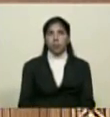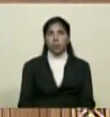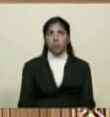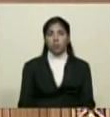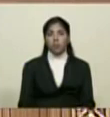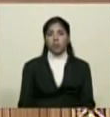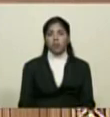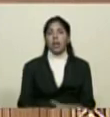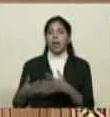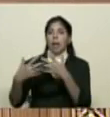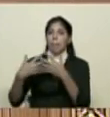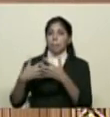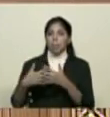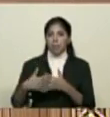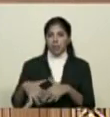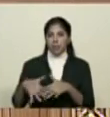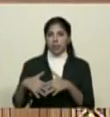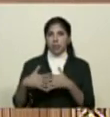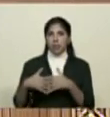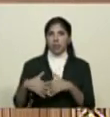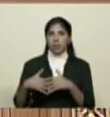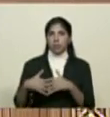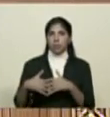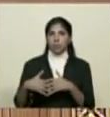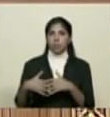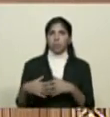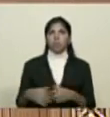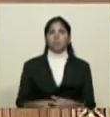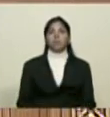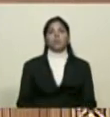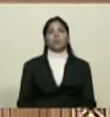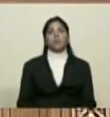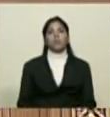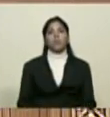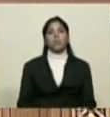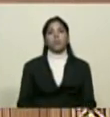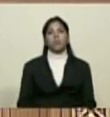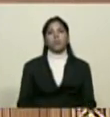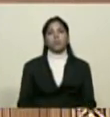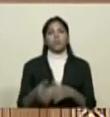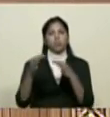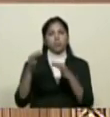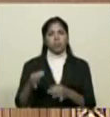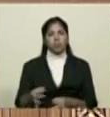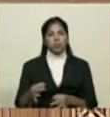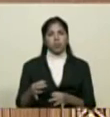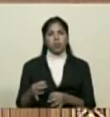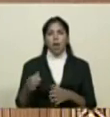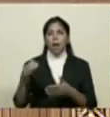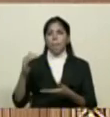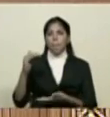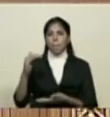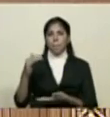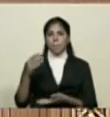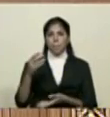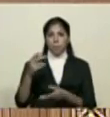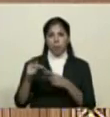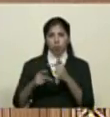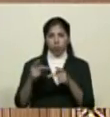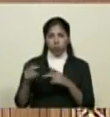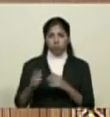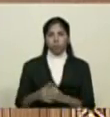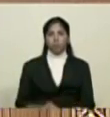La empresa W estableció un precio de importación de un producto a